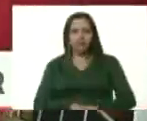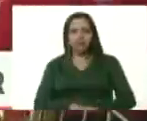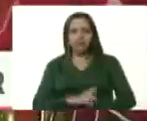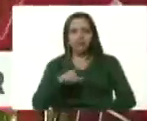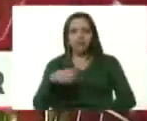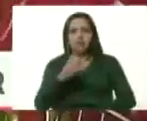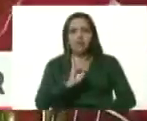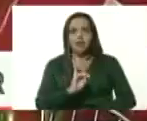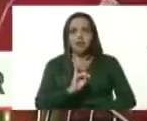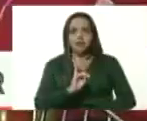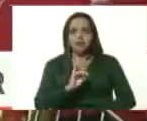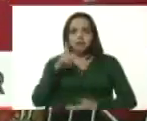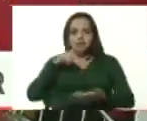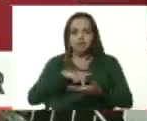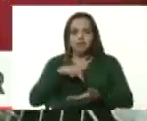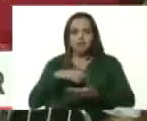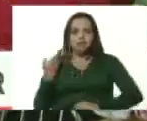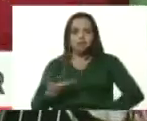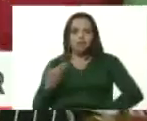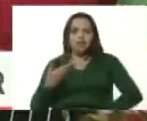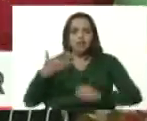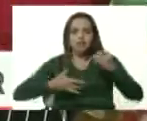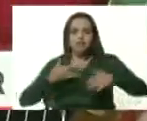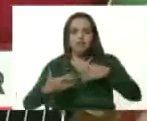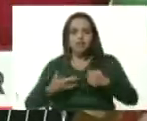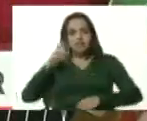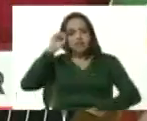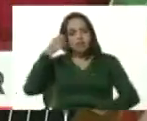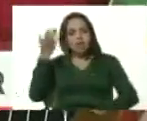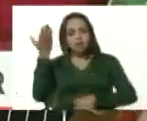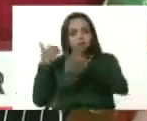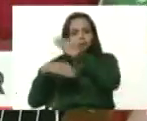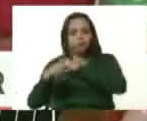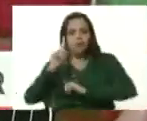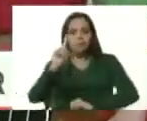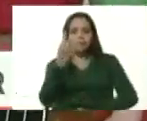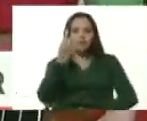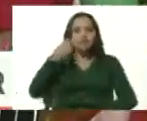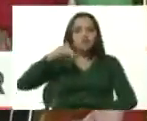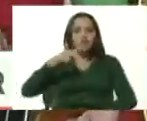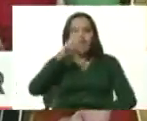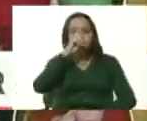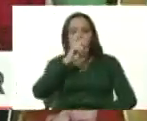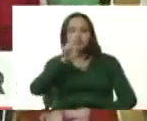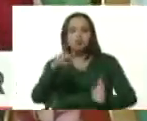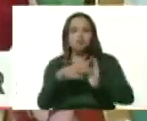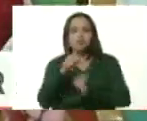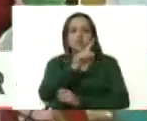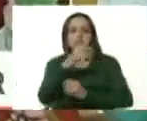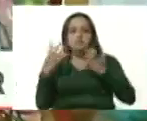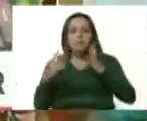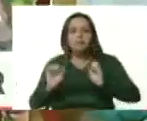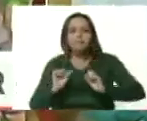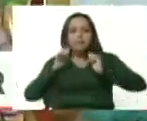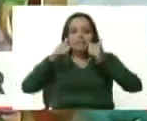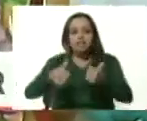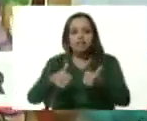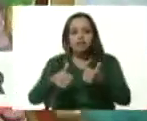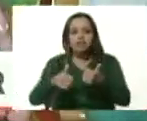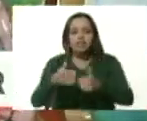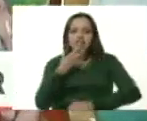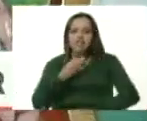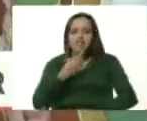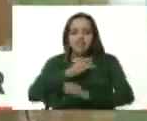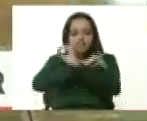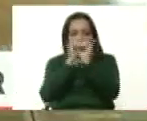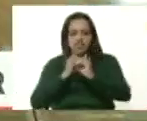en esta importante actividad. Recordemos que el pasado 1 de noviembre del año 2019 iniciaron las Navidades